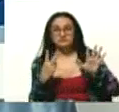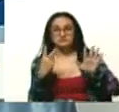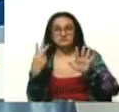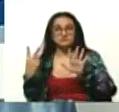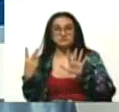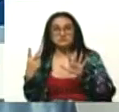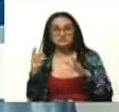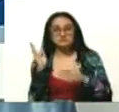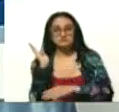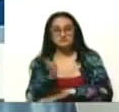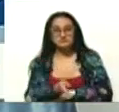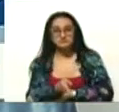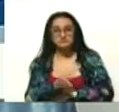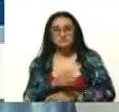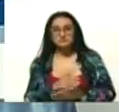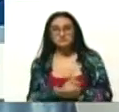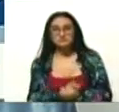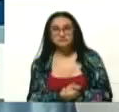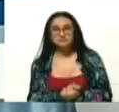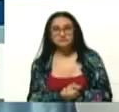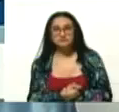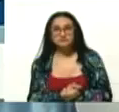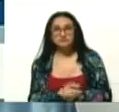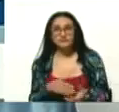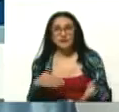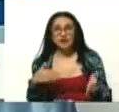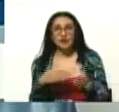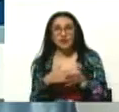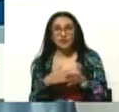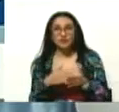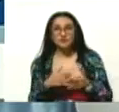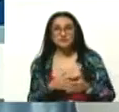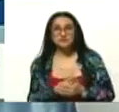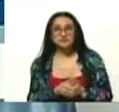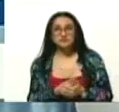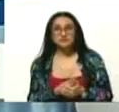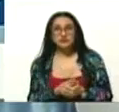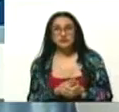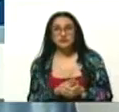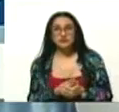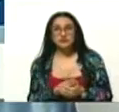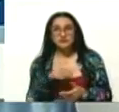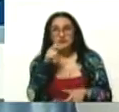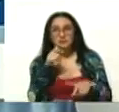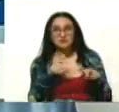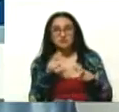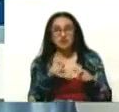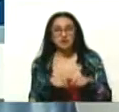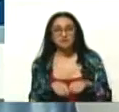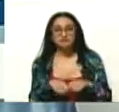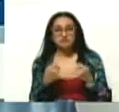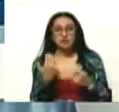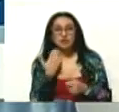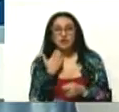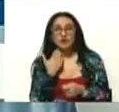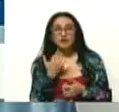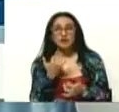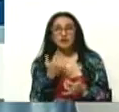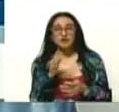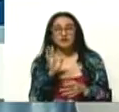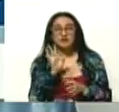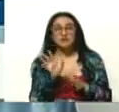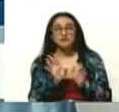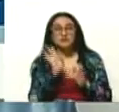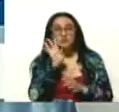9.377 sentencias condenatorias en contra de quienes han cometido el delito de traficar